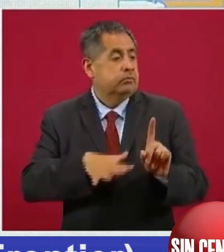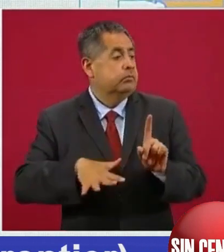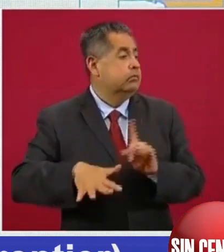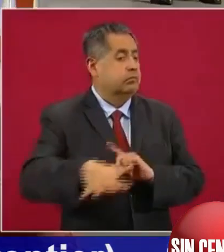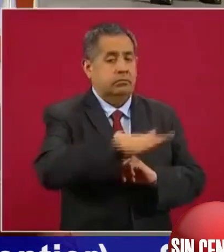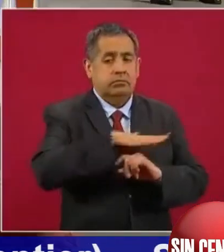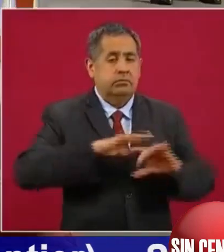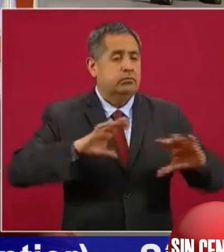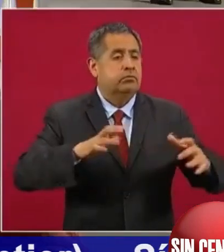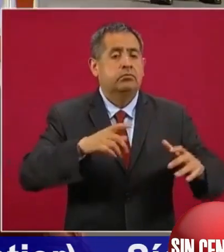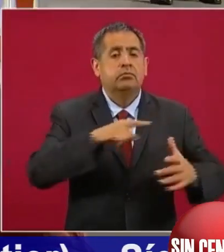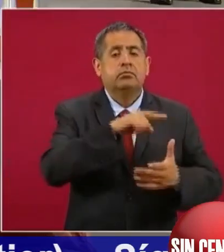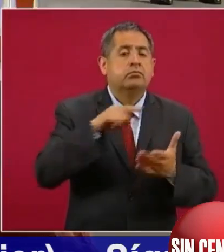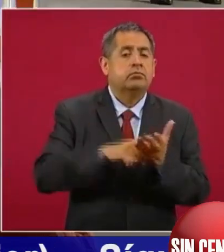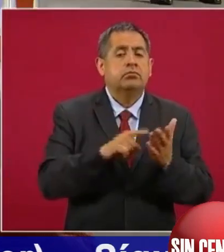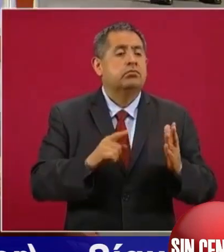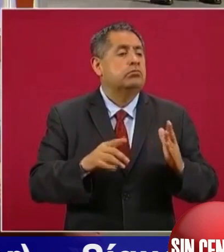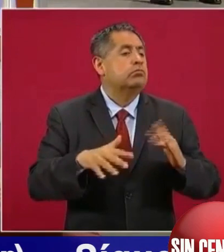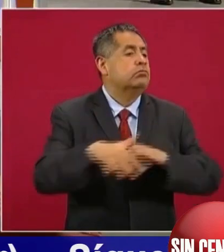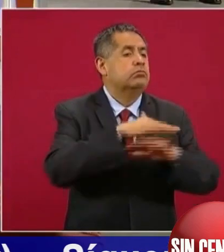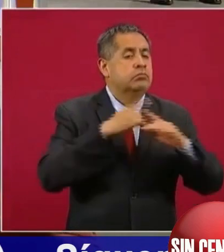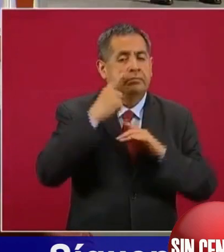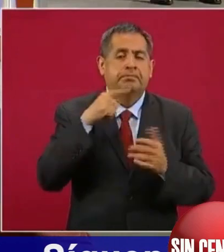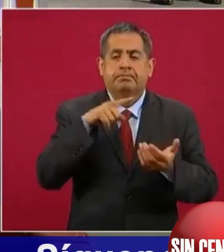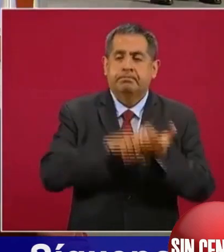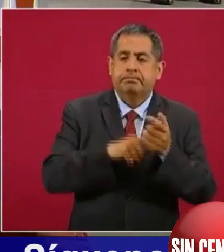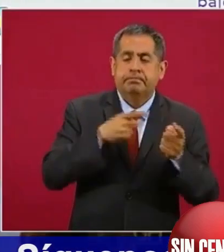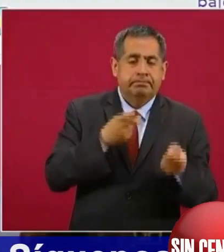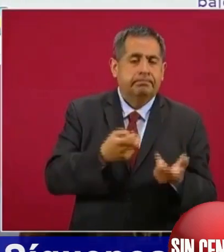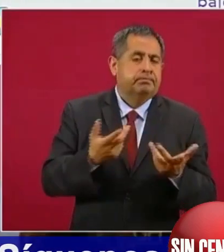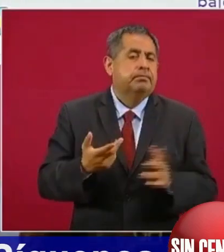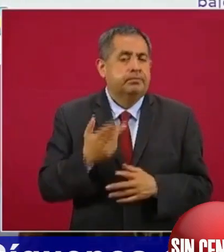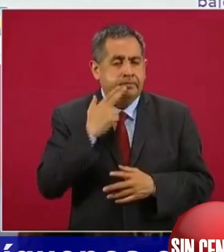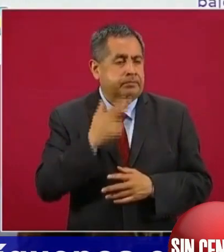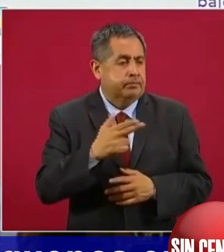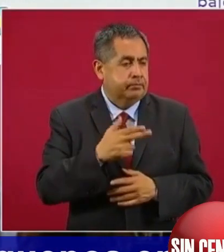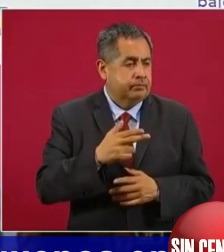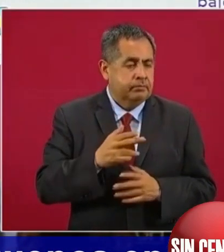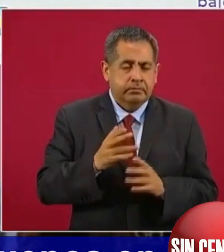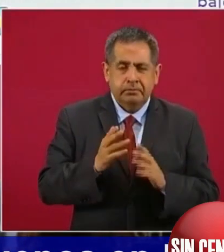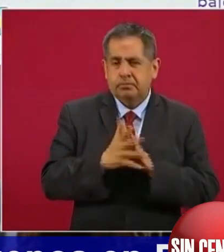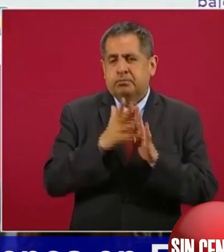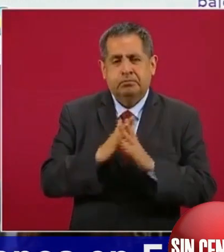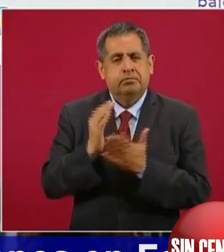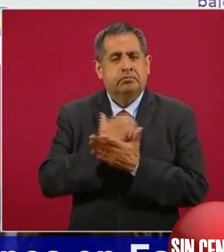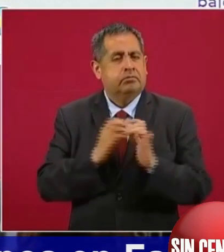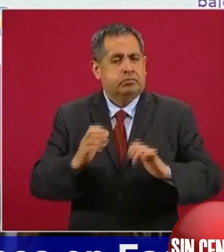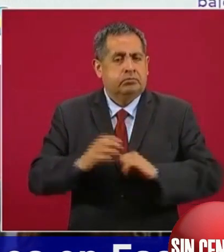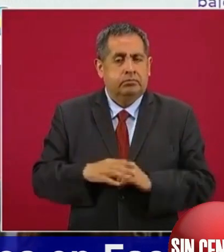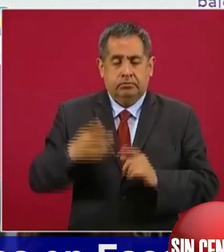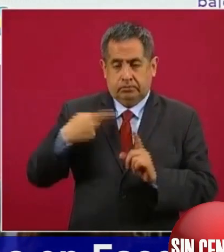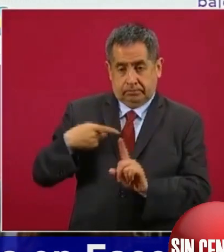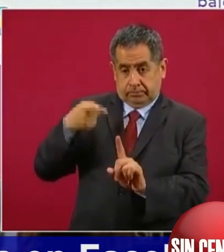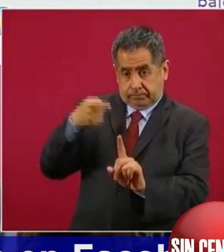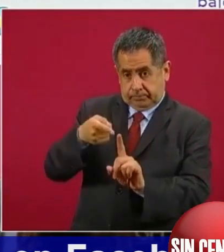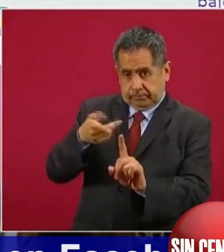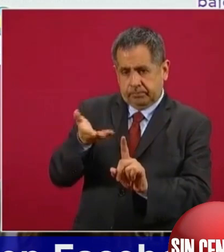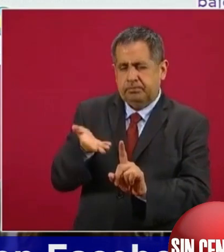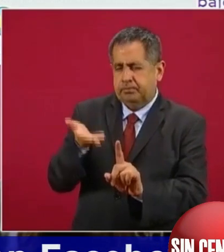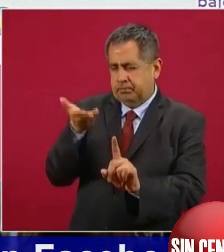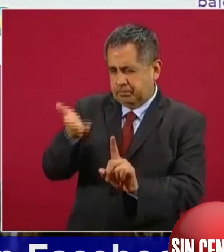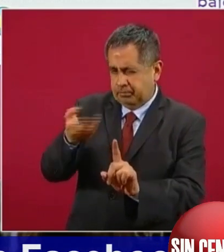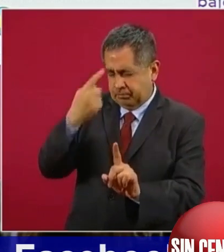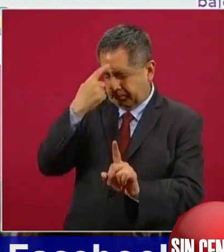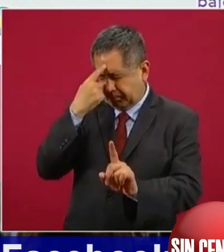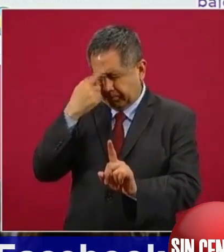a los espacios públicos que pueden llevar a la movilidad. A las personas lo que les pedimos es